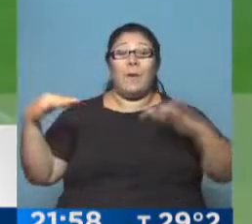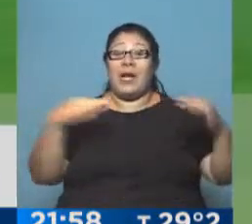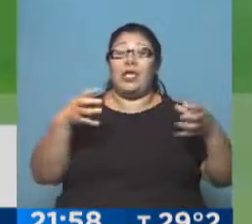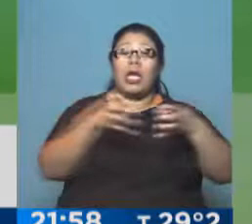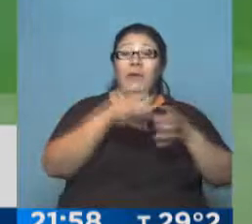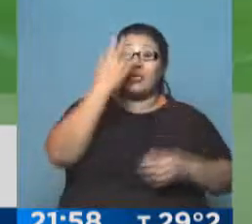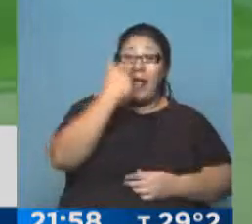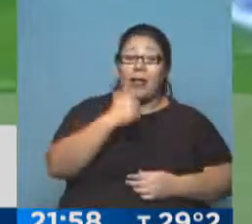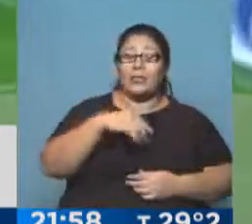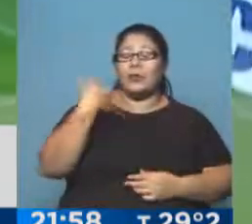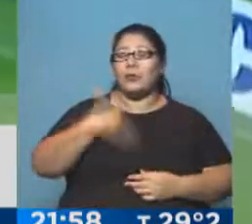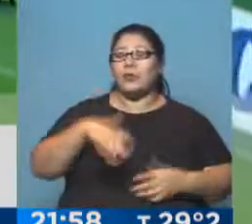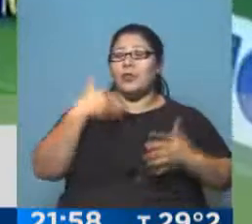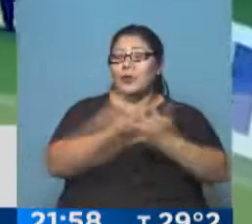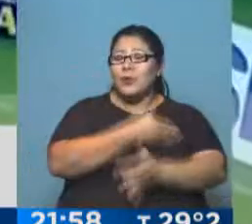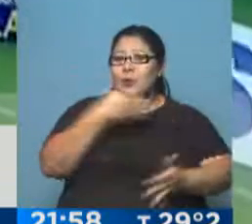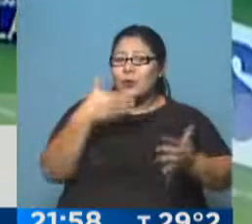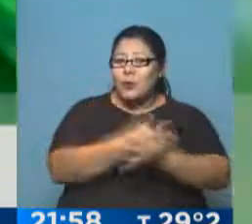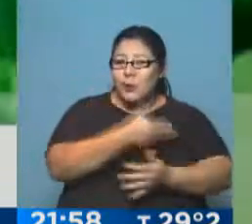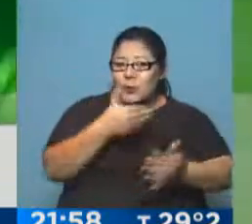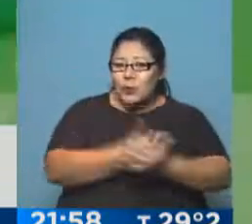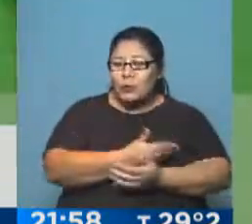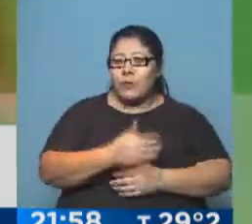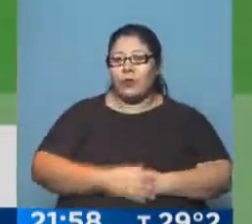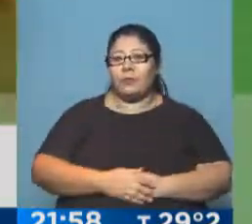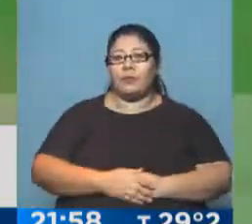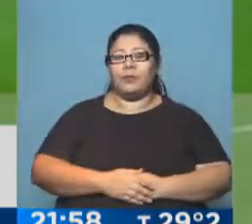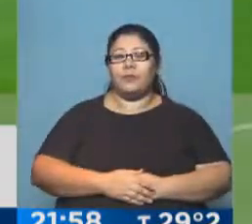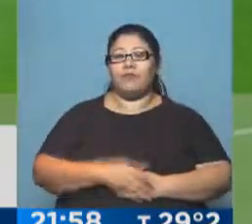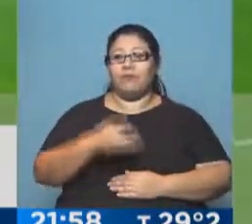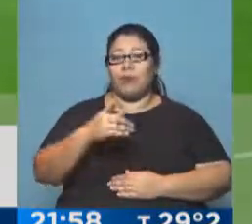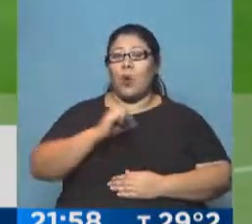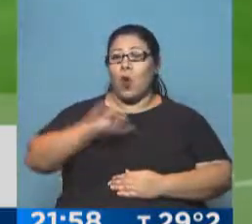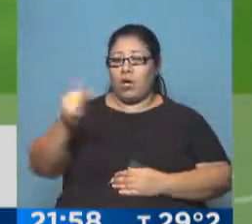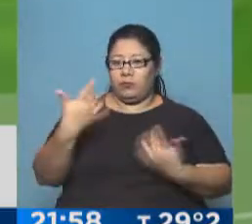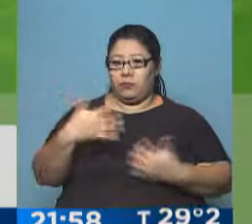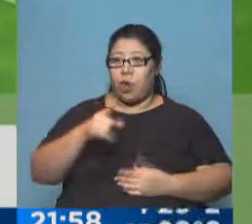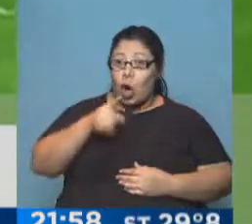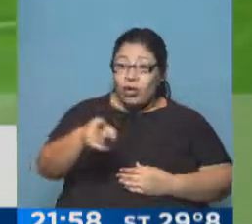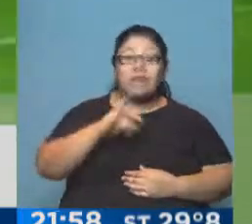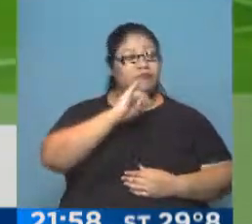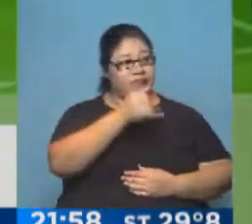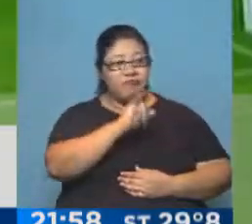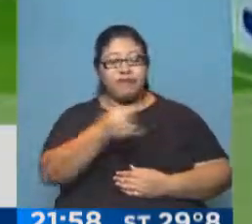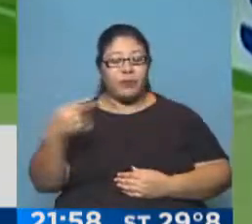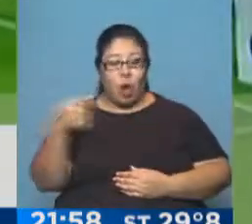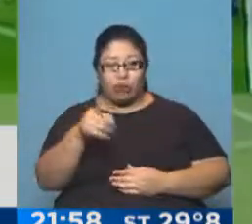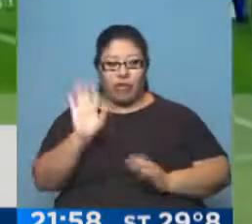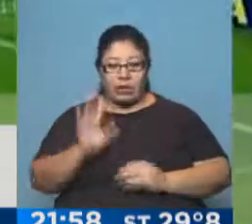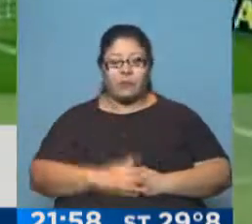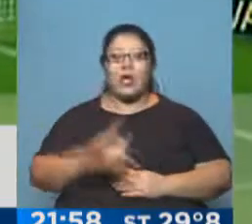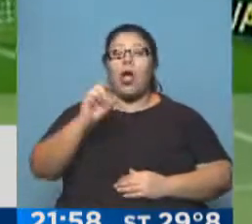Sarmiento primero con Walter Buse. Le ayuda un rebote, ¿no? Y sí. Fue en contra. Sí.